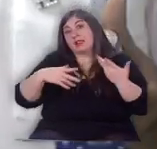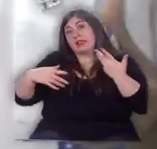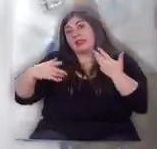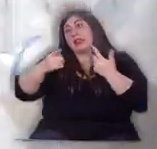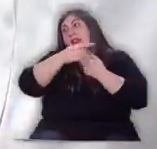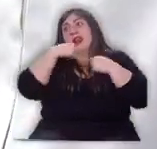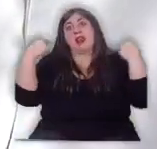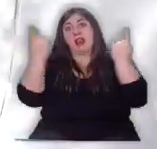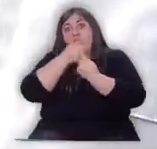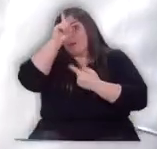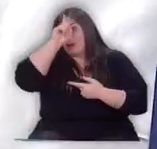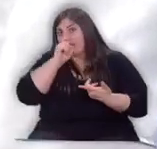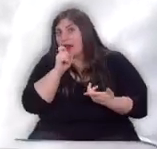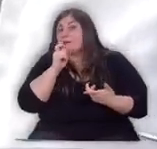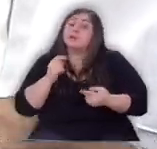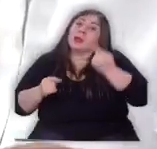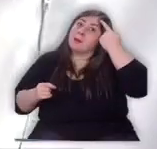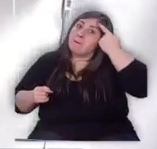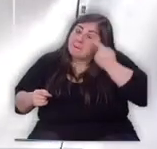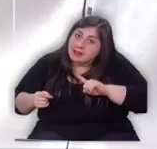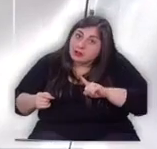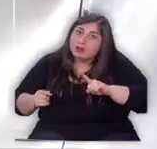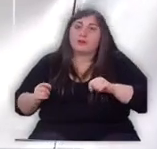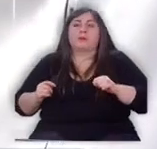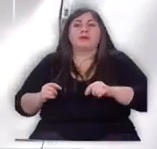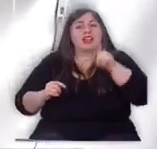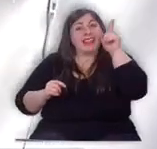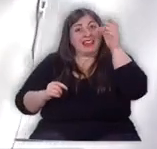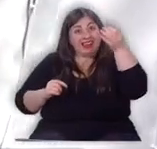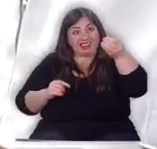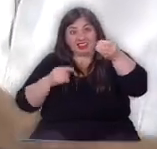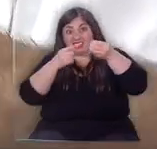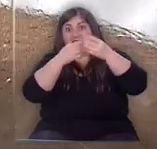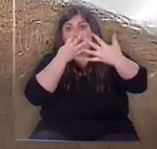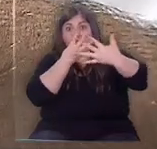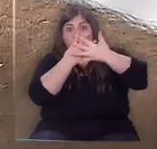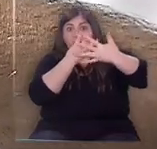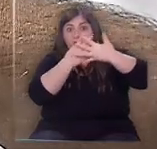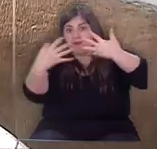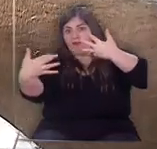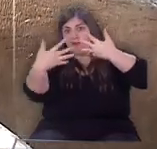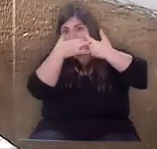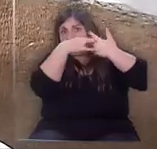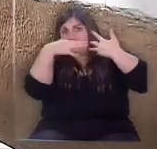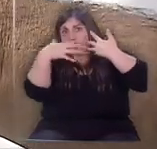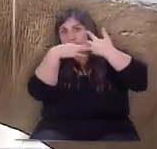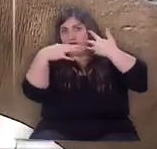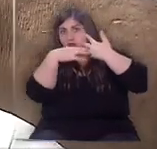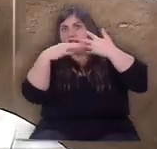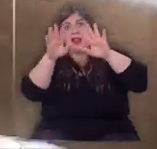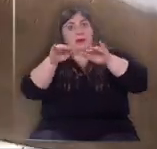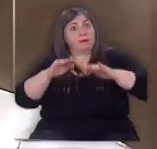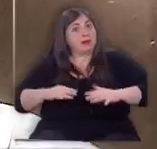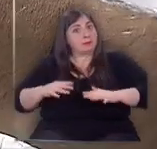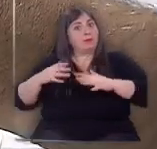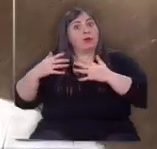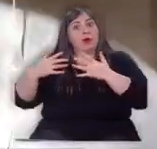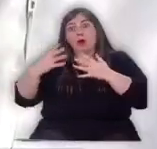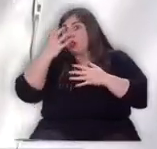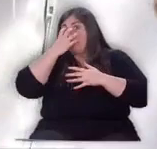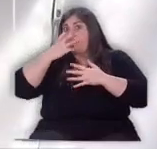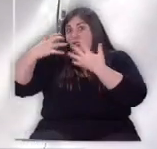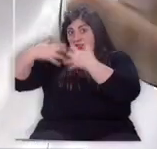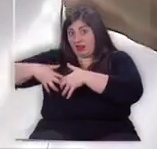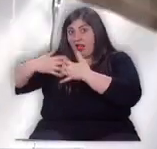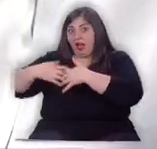medio hospitalario. Sin embargo, este filtro, que es el mismo filtro que se usa en los ventiladores convencionales